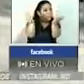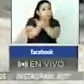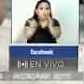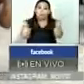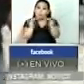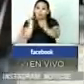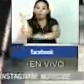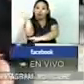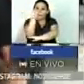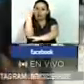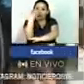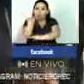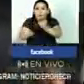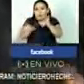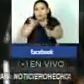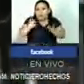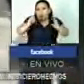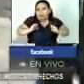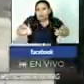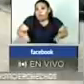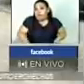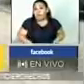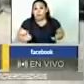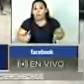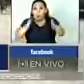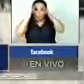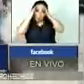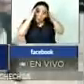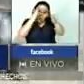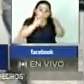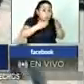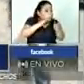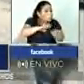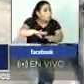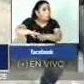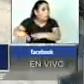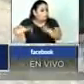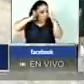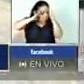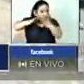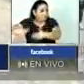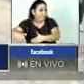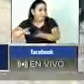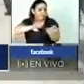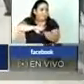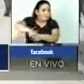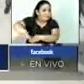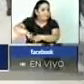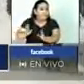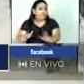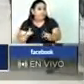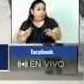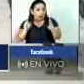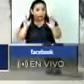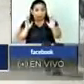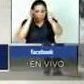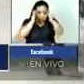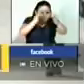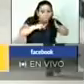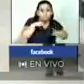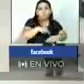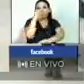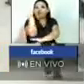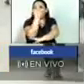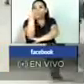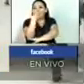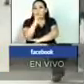como que quizás el gobierno como que ha dejado de lado un tanto la cuestión esa por atender a la emergencia